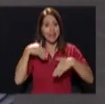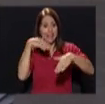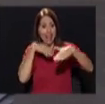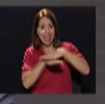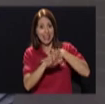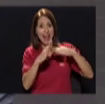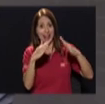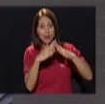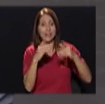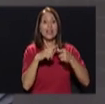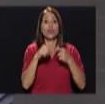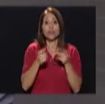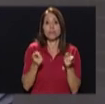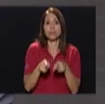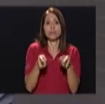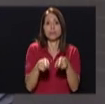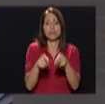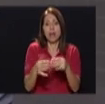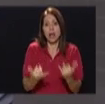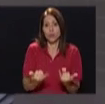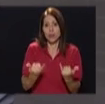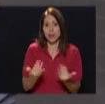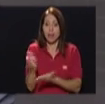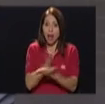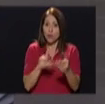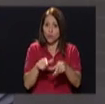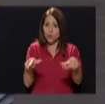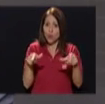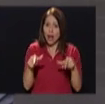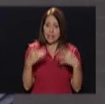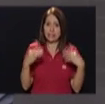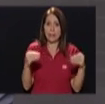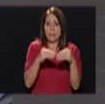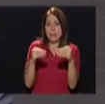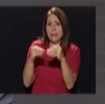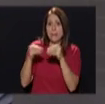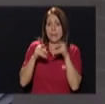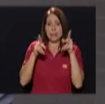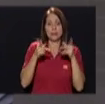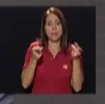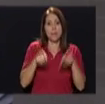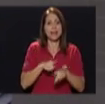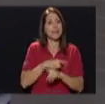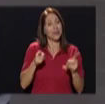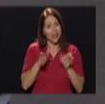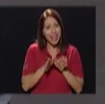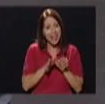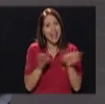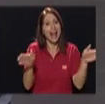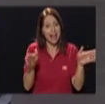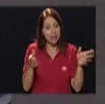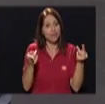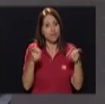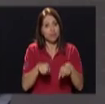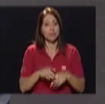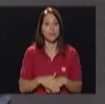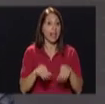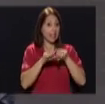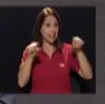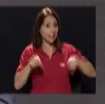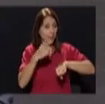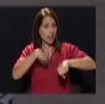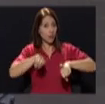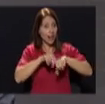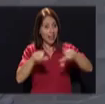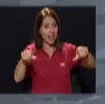Entonces sí es una cuestión un poco más común en la actualidad, que hay algunos focos muy importantes, pero está haciéndose un poco generalizado ya. El